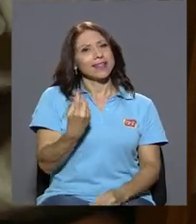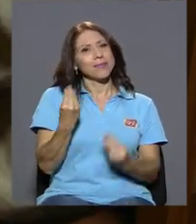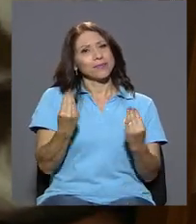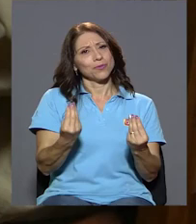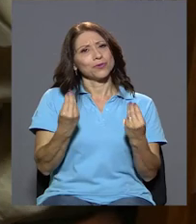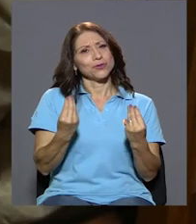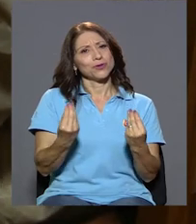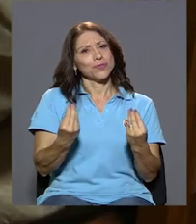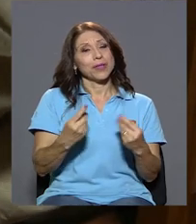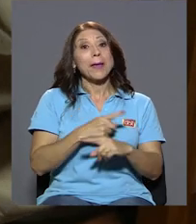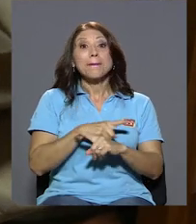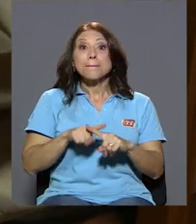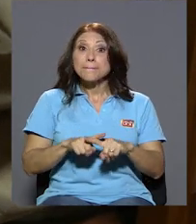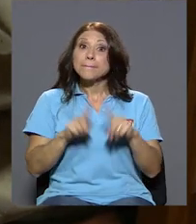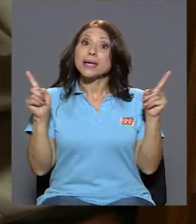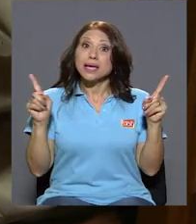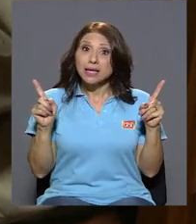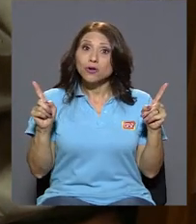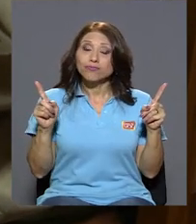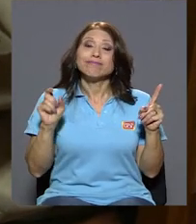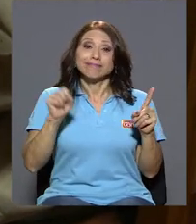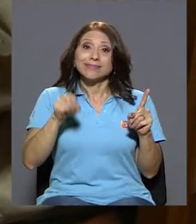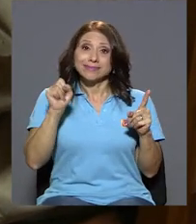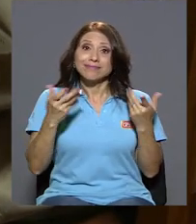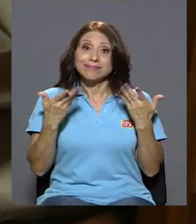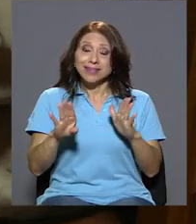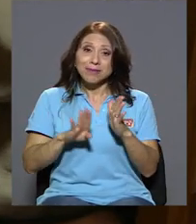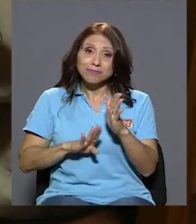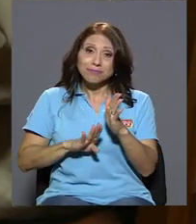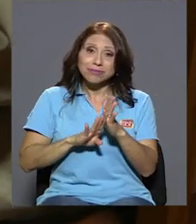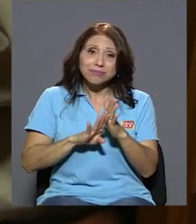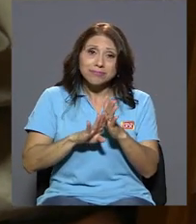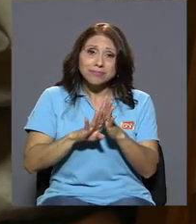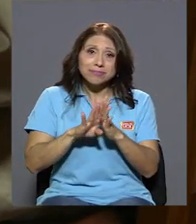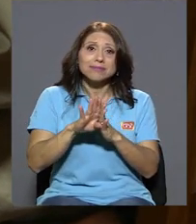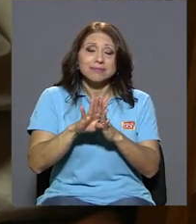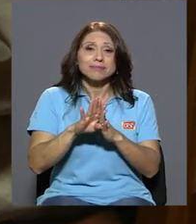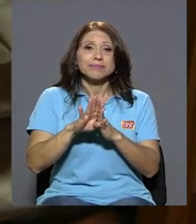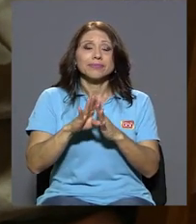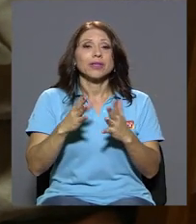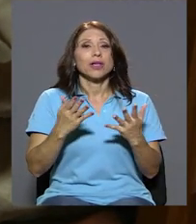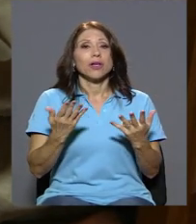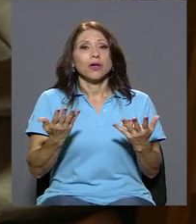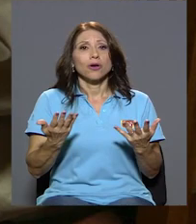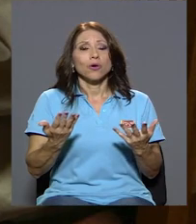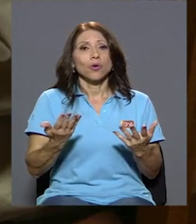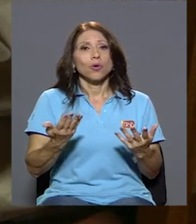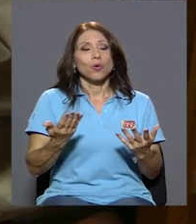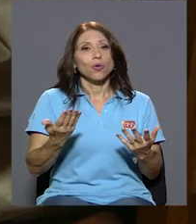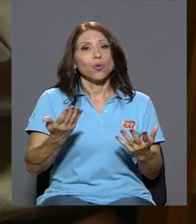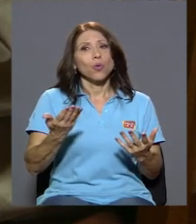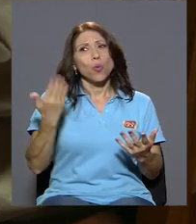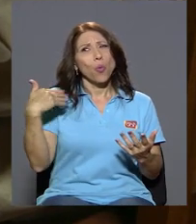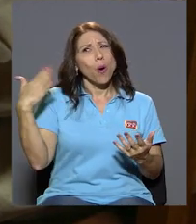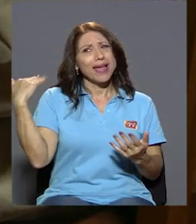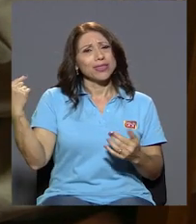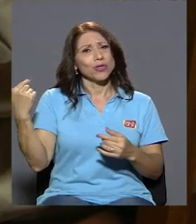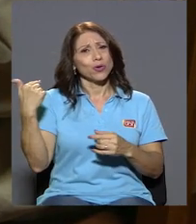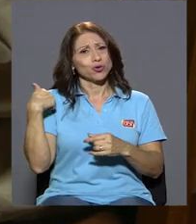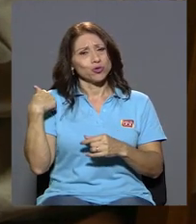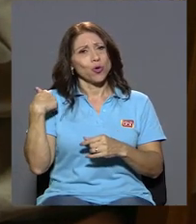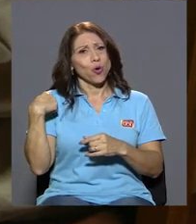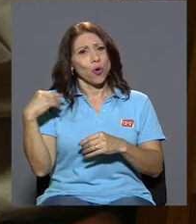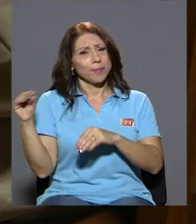nos faltan mucho pero no puedo negar que hemos avanzado es decir cuando yo me